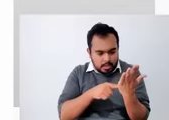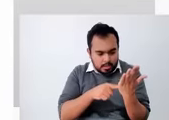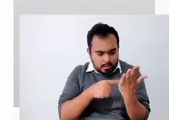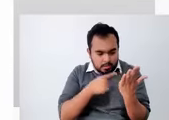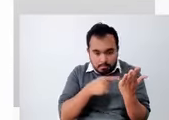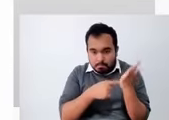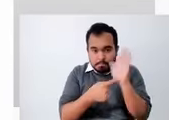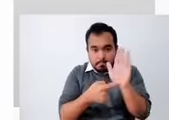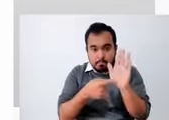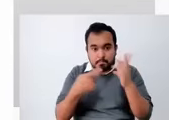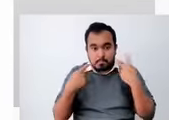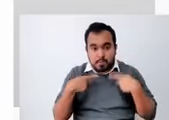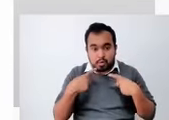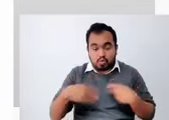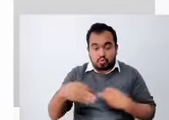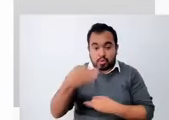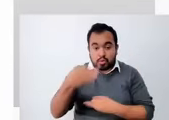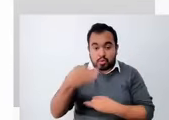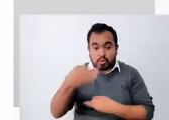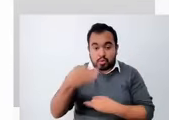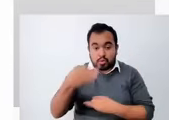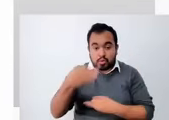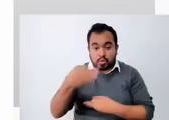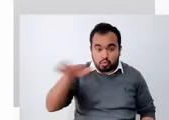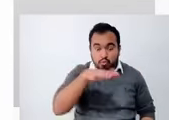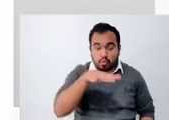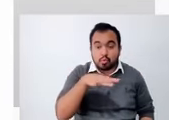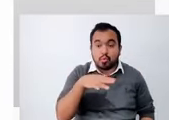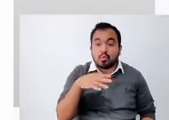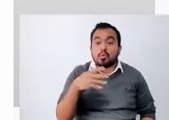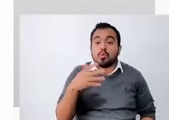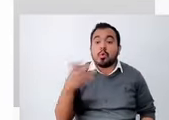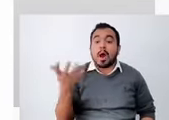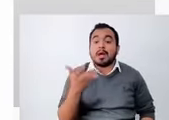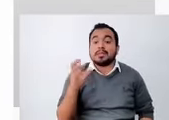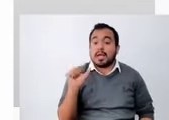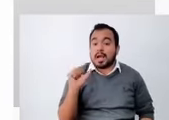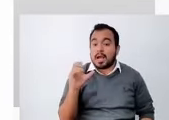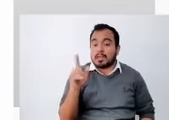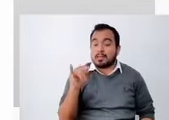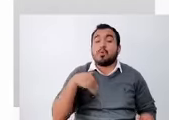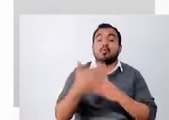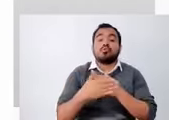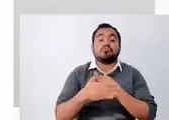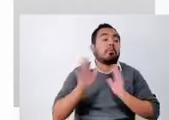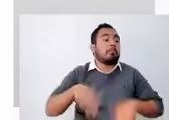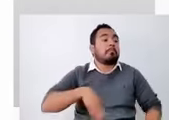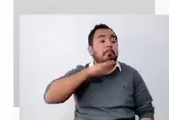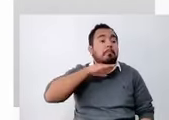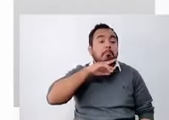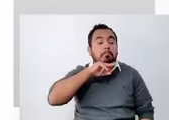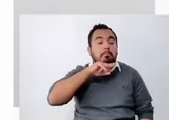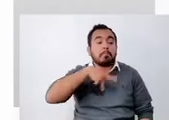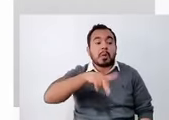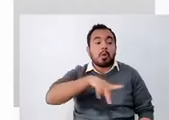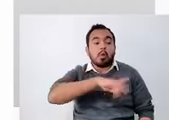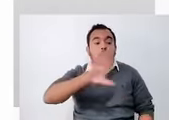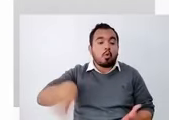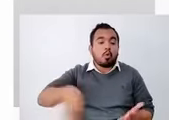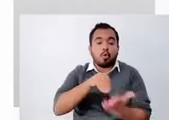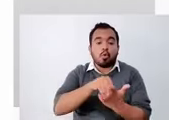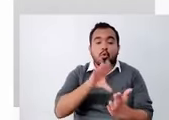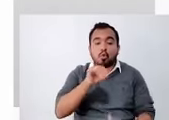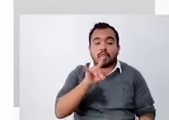población. Si haces esto, que se llama lavado de activos y que hasta los 80 no le preocupaba a nadie, ahora lo metemos en el Código Penal y te tiene que preocupar porque tiene una